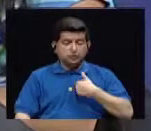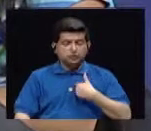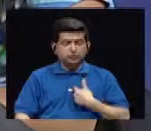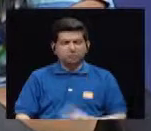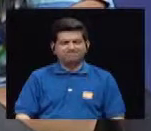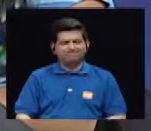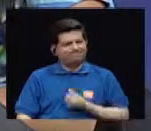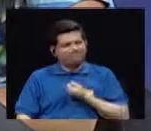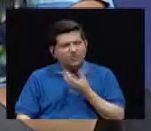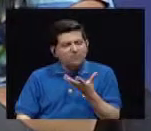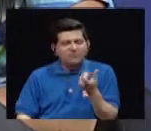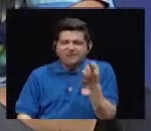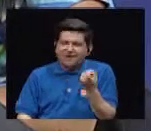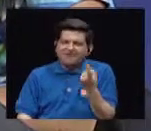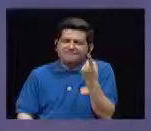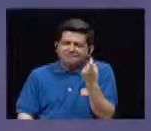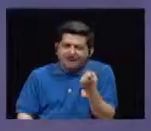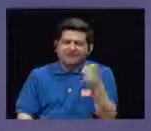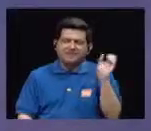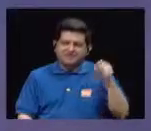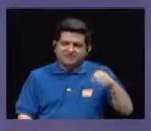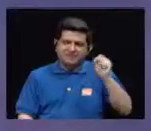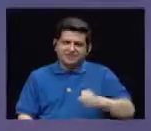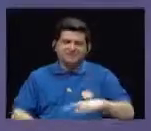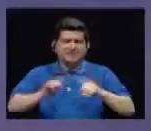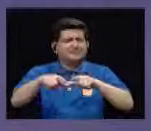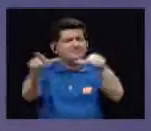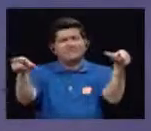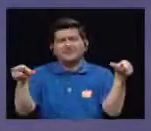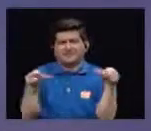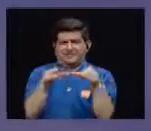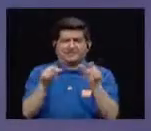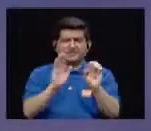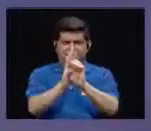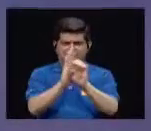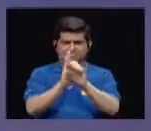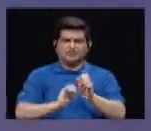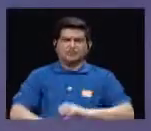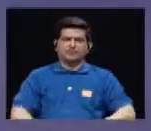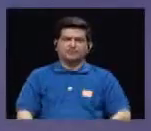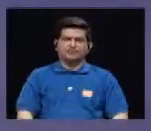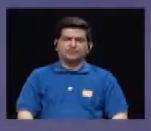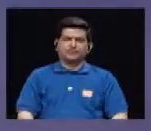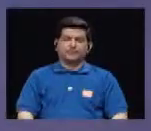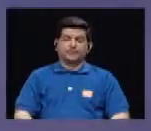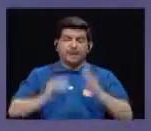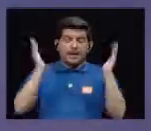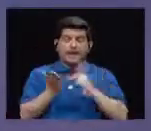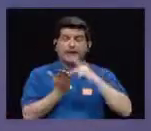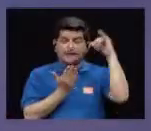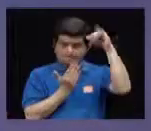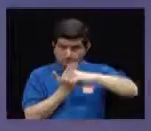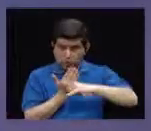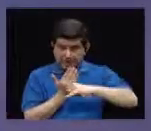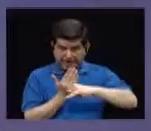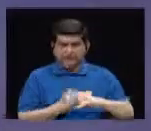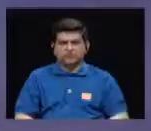debo confesar que todavía nos faltan algunos sitios, ¿verdad? Por ejemplo, claro, nuestro gran proyecto,